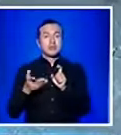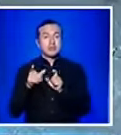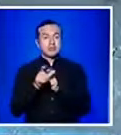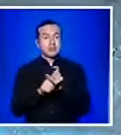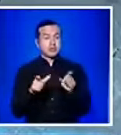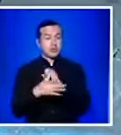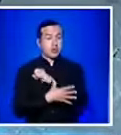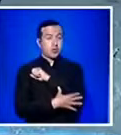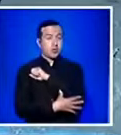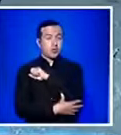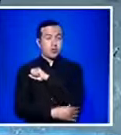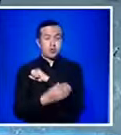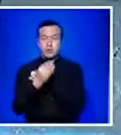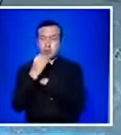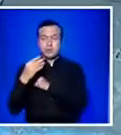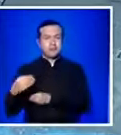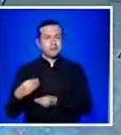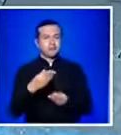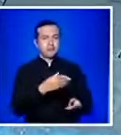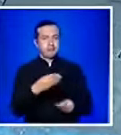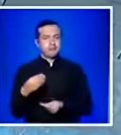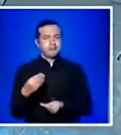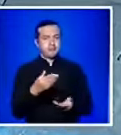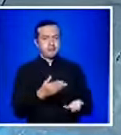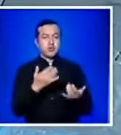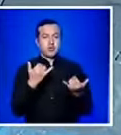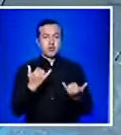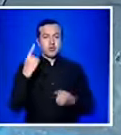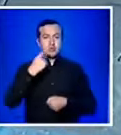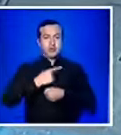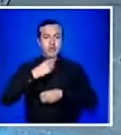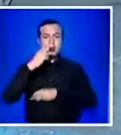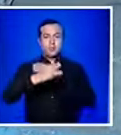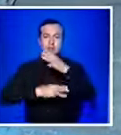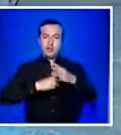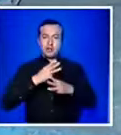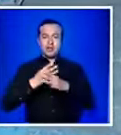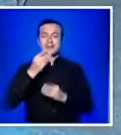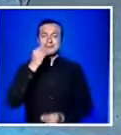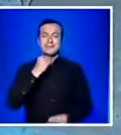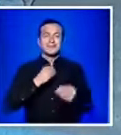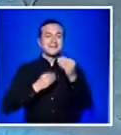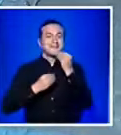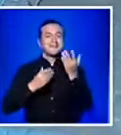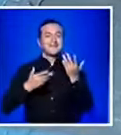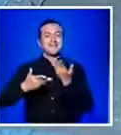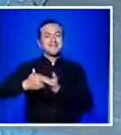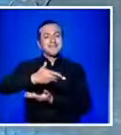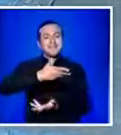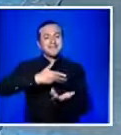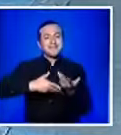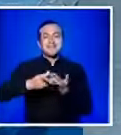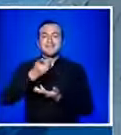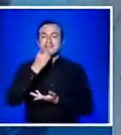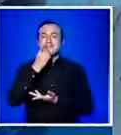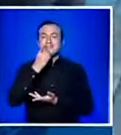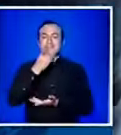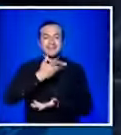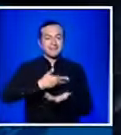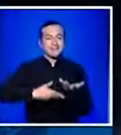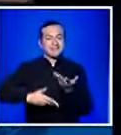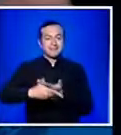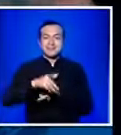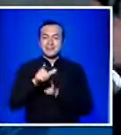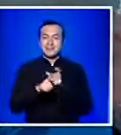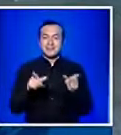de escasos recursos. El día de hoy, por ser el Día Mundial de la Alimentación, pues se va a compartir un desayuno precisamente con adultos